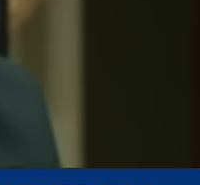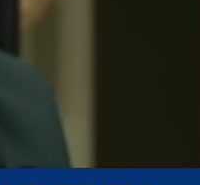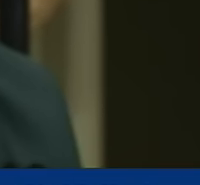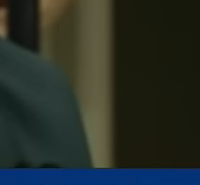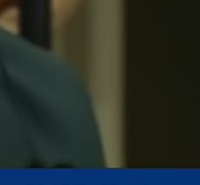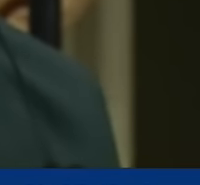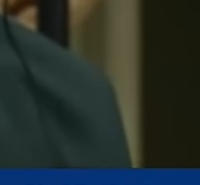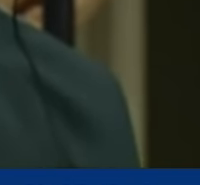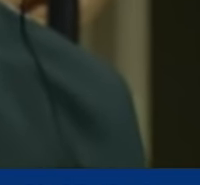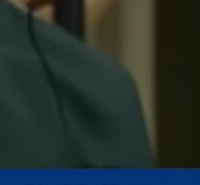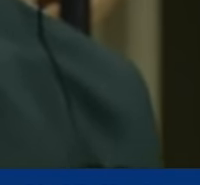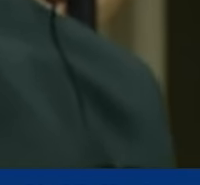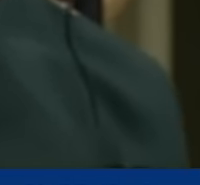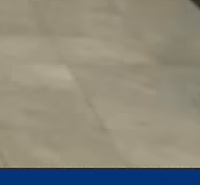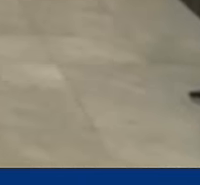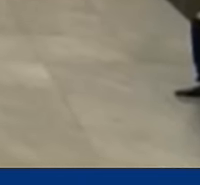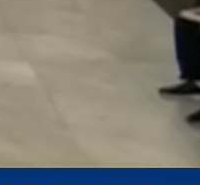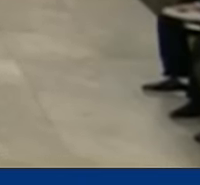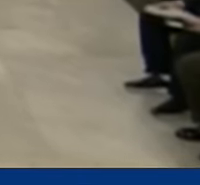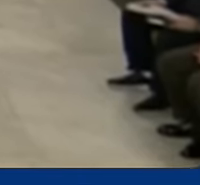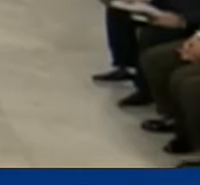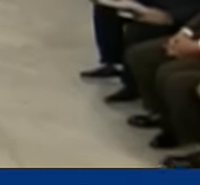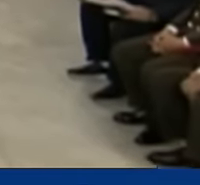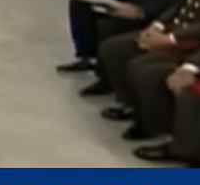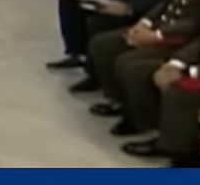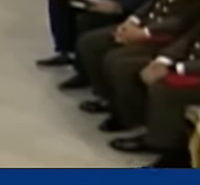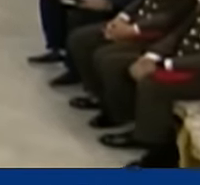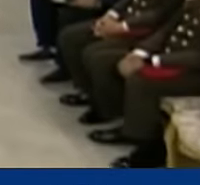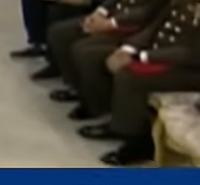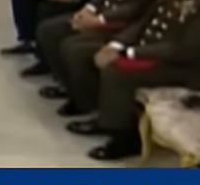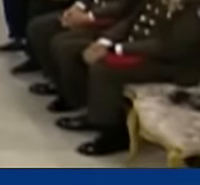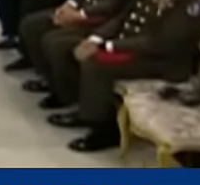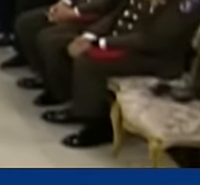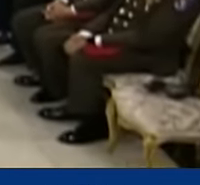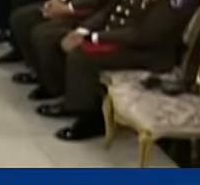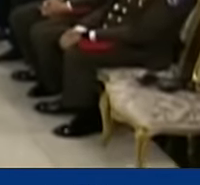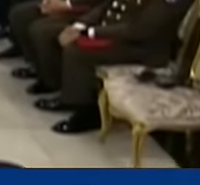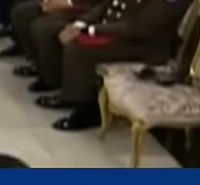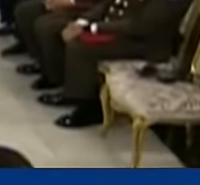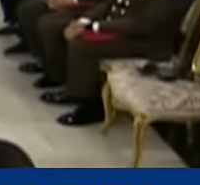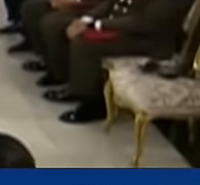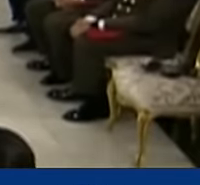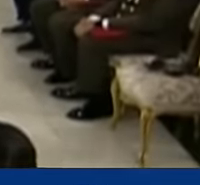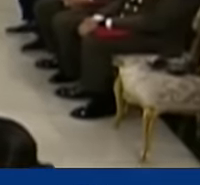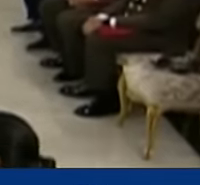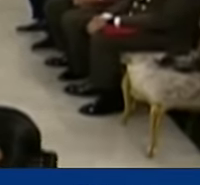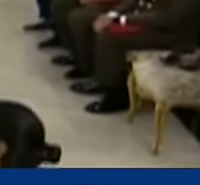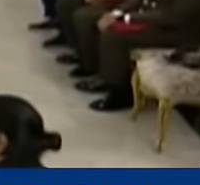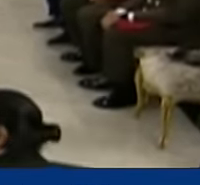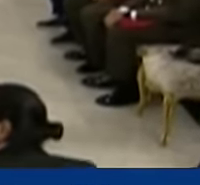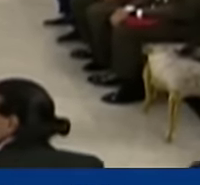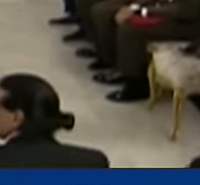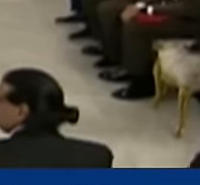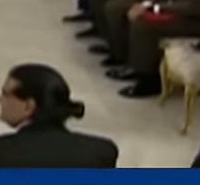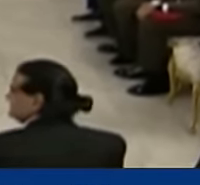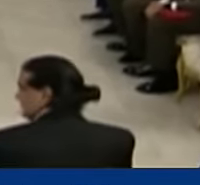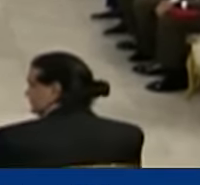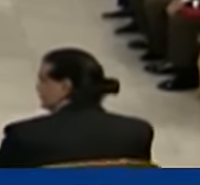palabras del señor Arthur Isi, representante de la empresa Beneoranto Petroleum Limited, compañía